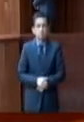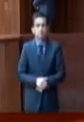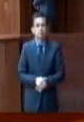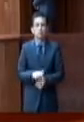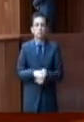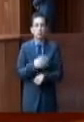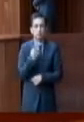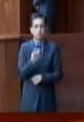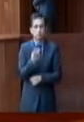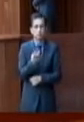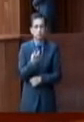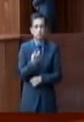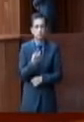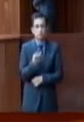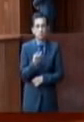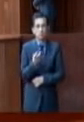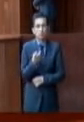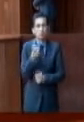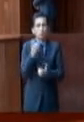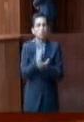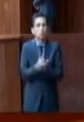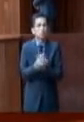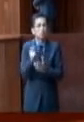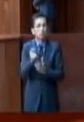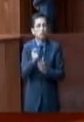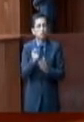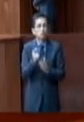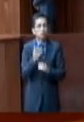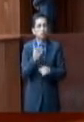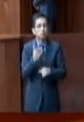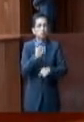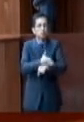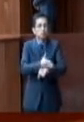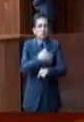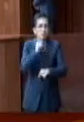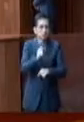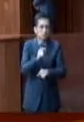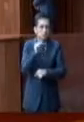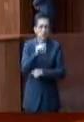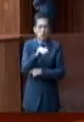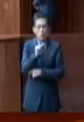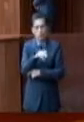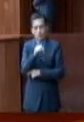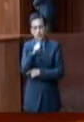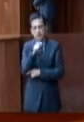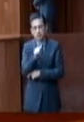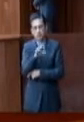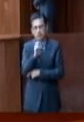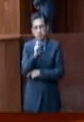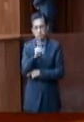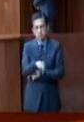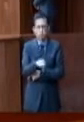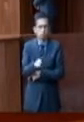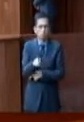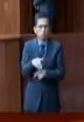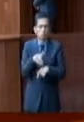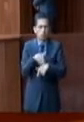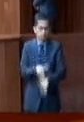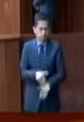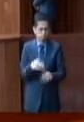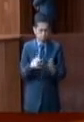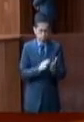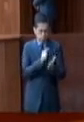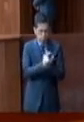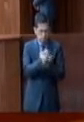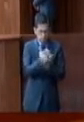solamente se amonesta en conforme a las facultades que tenemos a la en la ley a